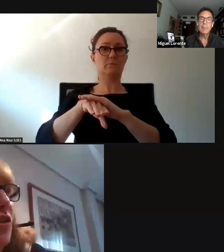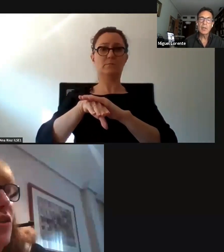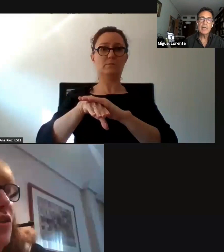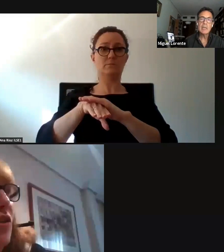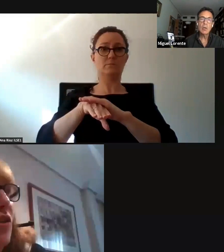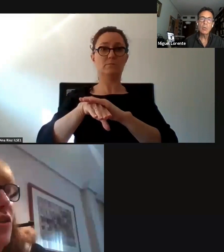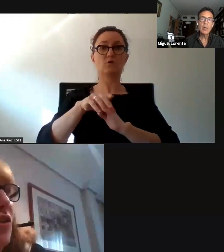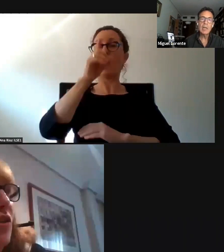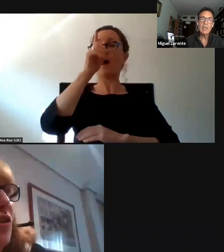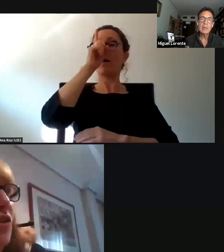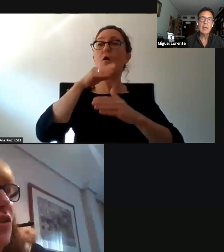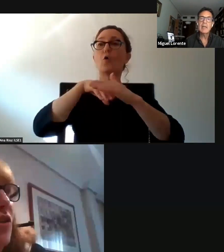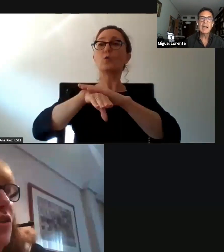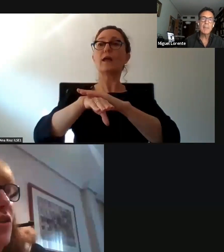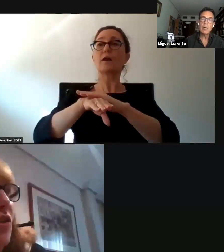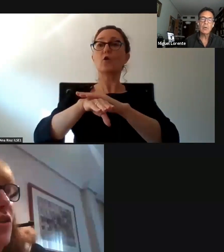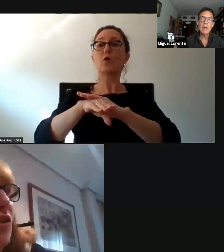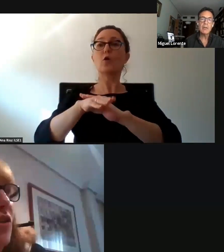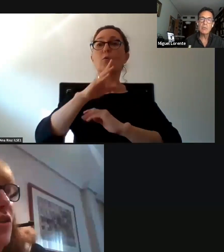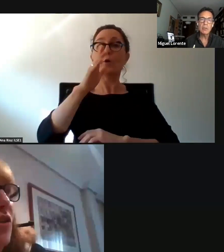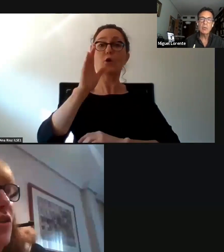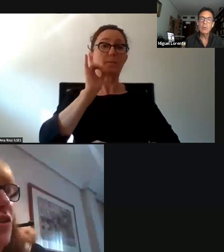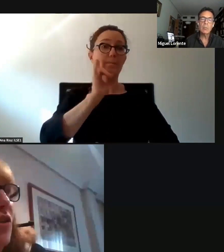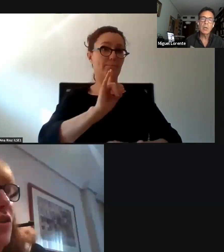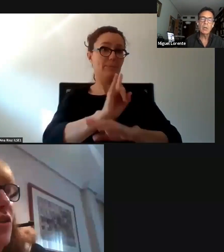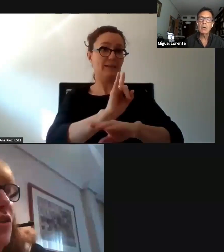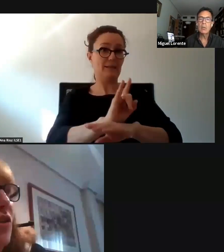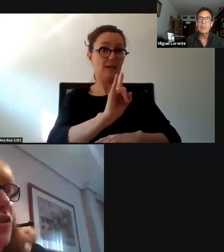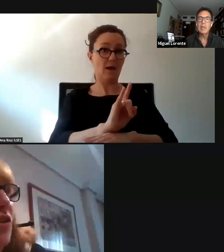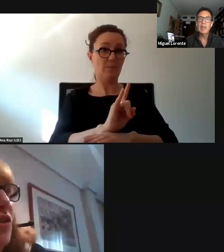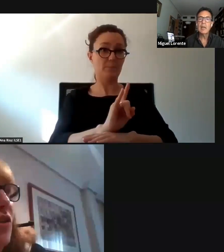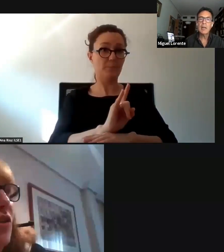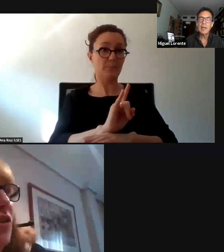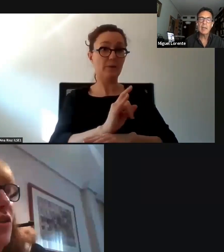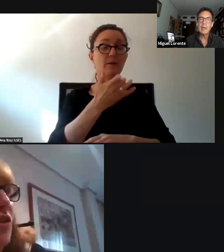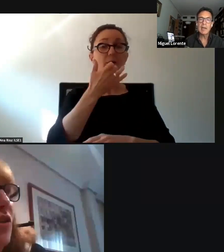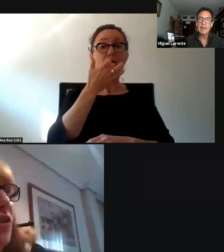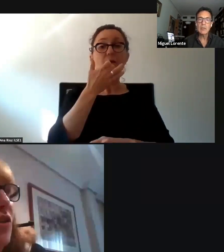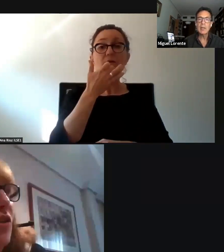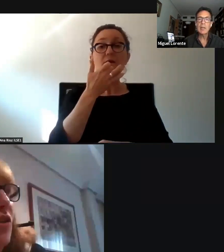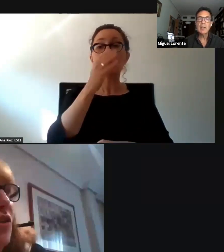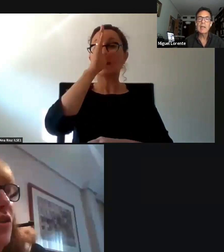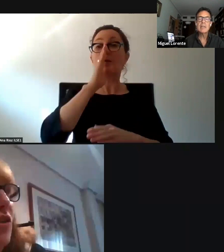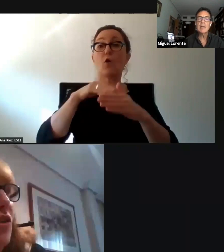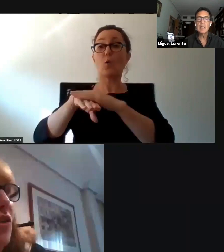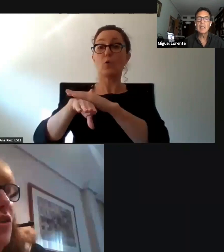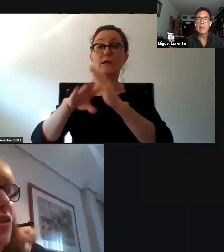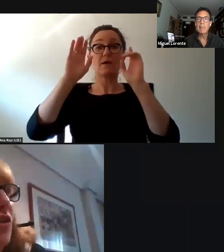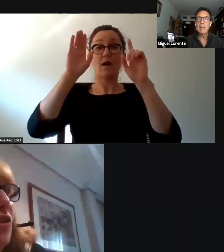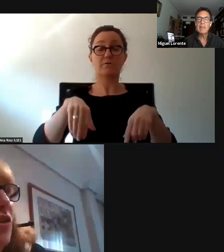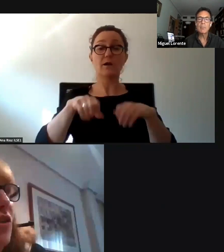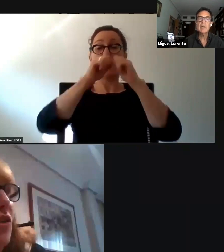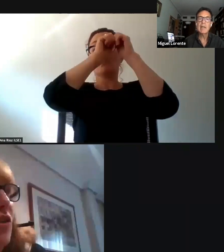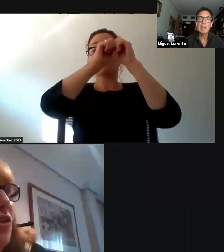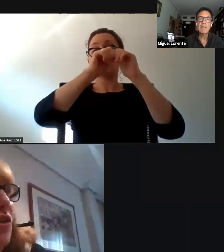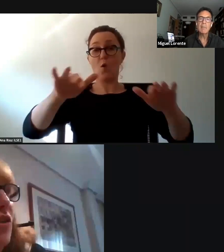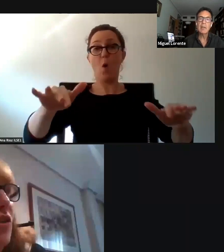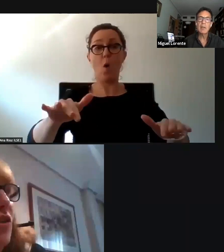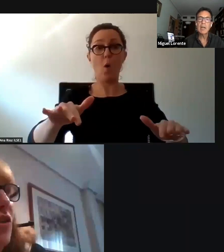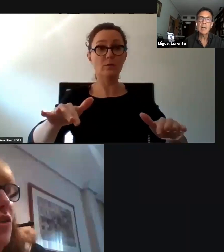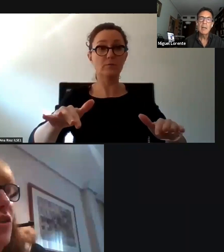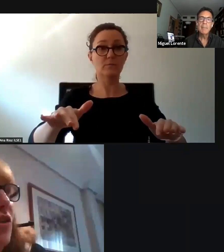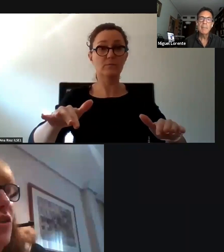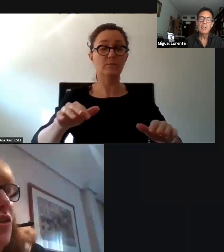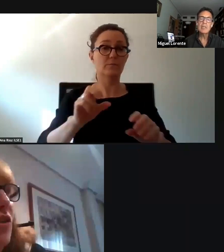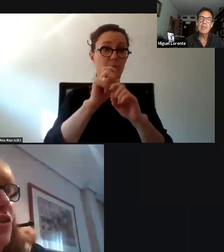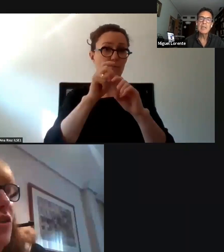mentira. Porque si lo ocultas, llegará por otro lado, sobre todo como se dice ahora, que a través de redes sociales y otras vías, pues